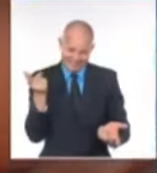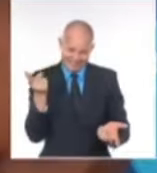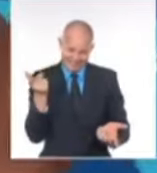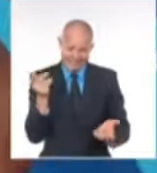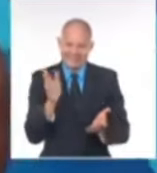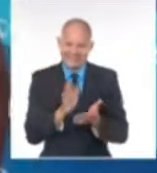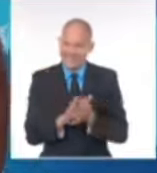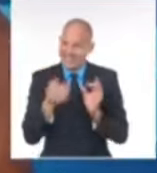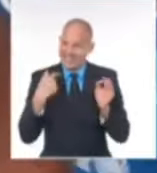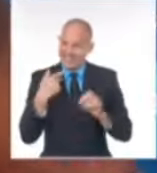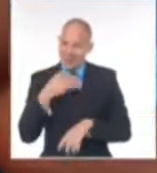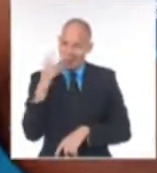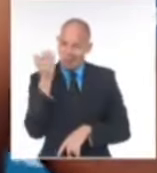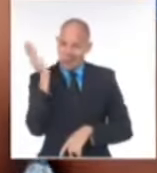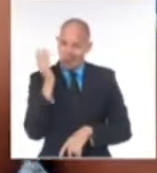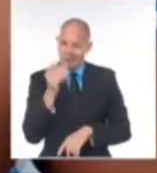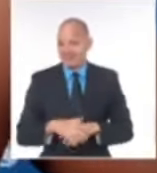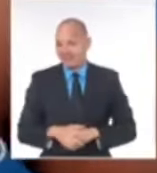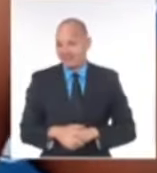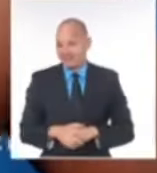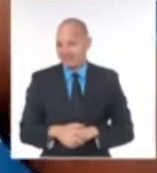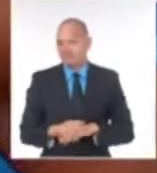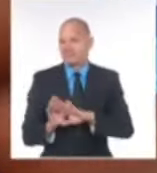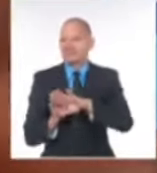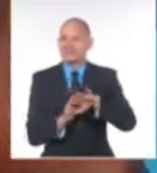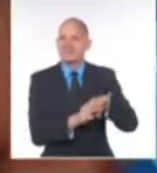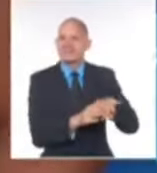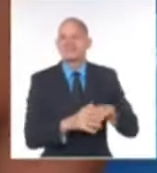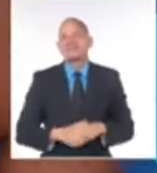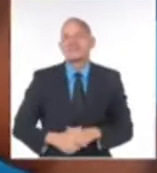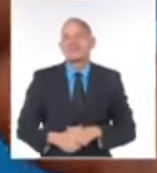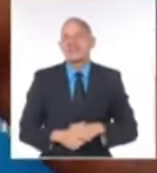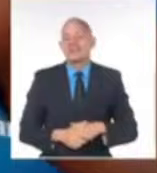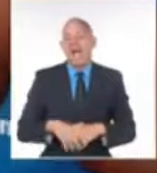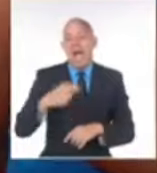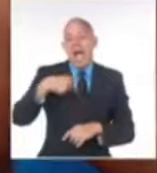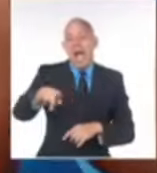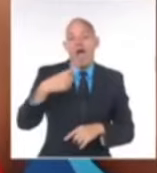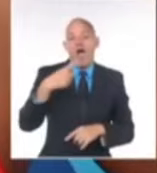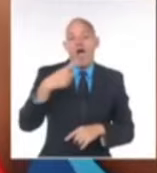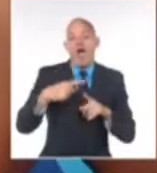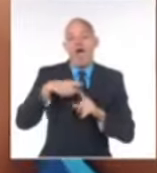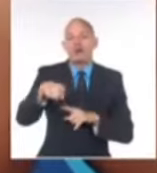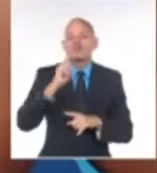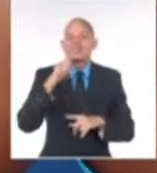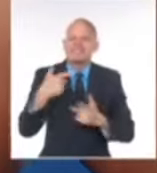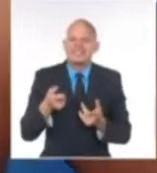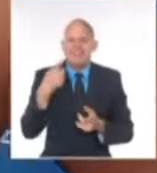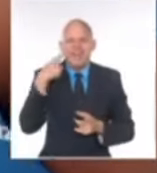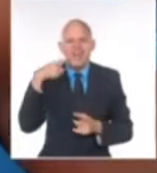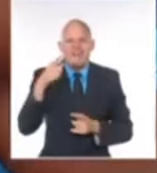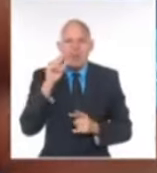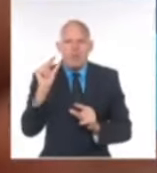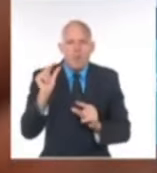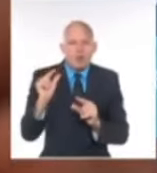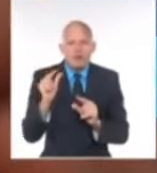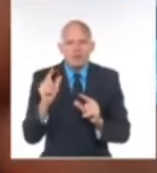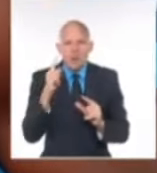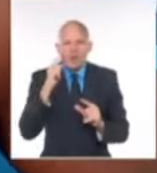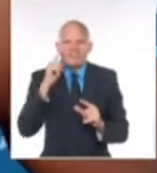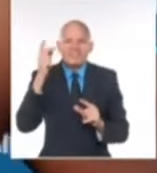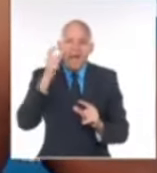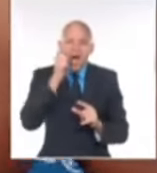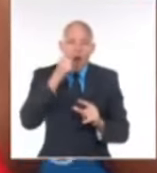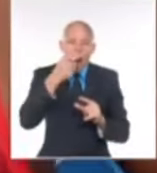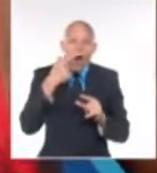y la experiencia, siempre se pone la experiencia. Mira, en contra de la serie ahora en semifinales, te viste un poco tenso ahí en posición de 4 puntos, ¿cómo